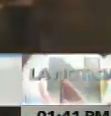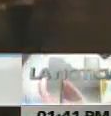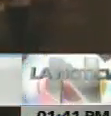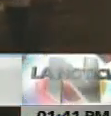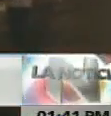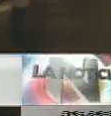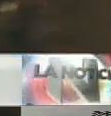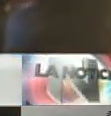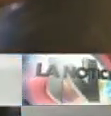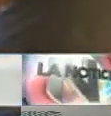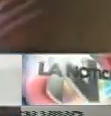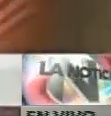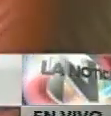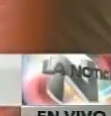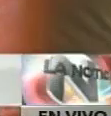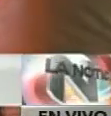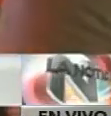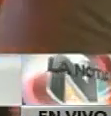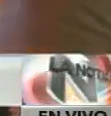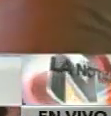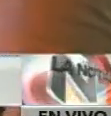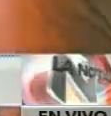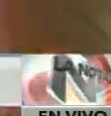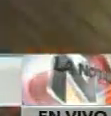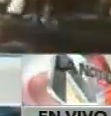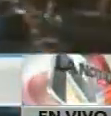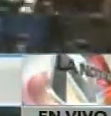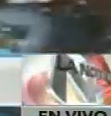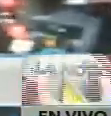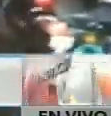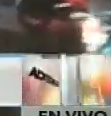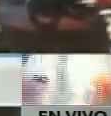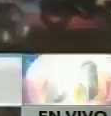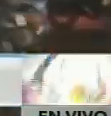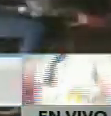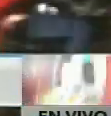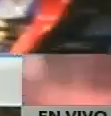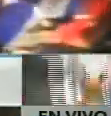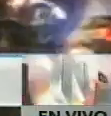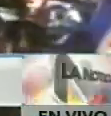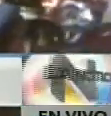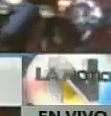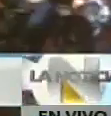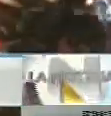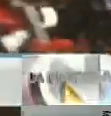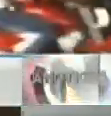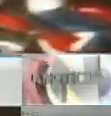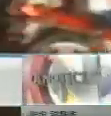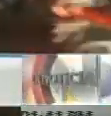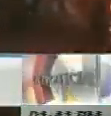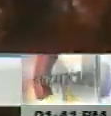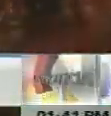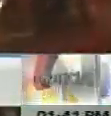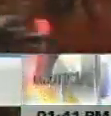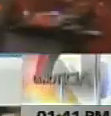pueblo. Es decir, al lograr estabilidad, al lograr paz,